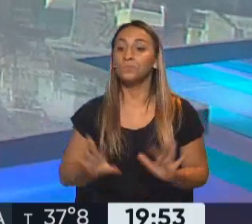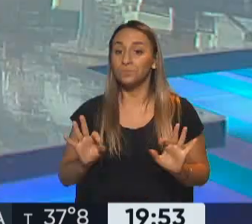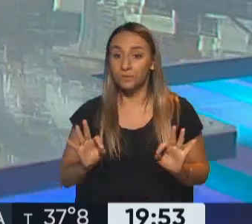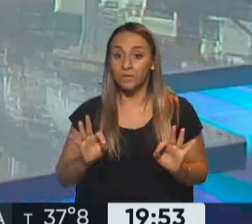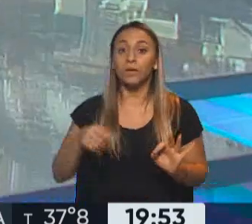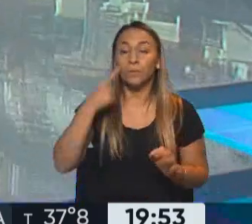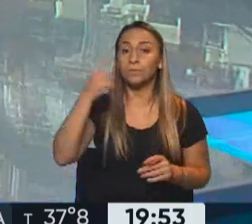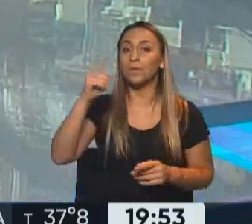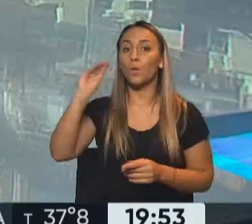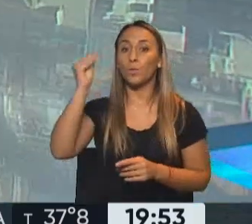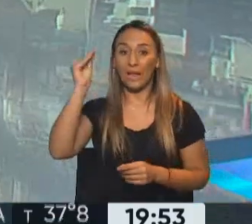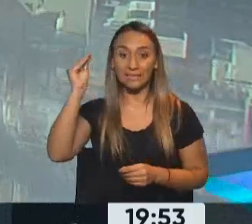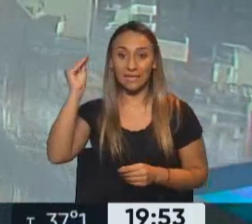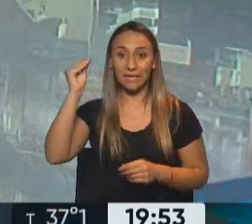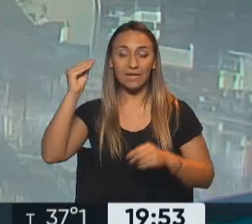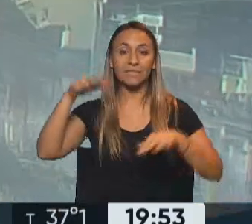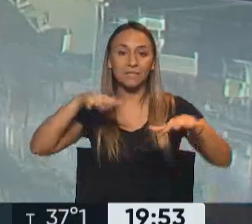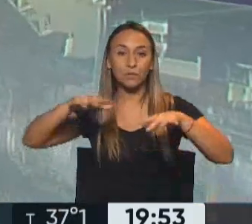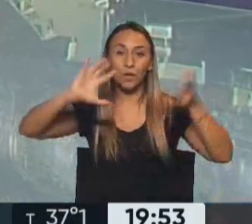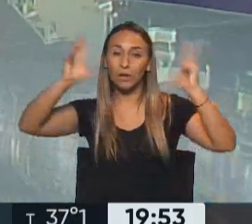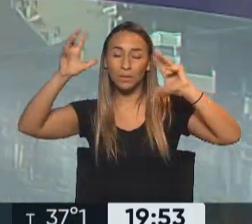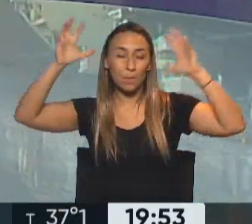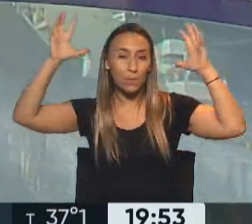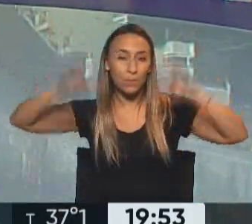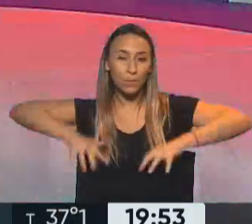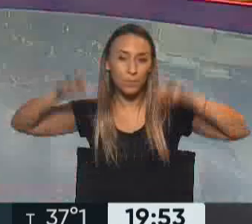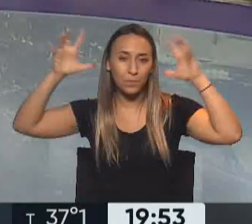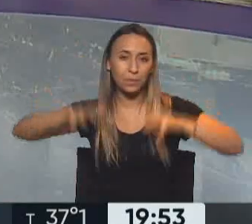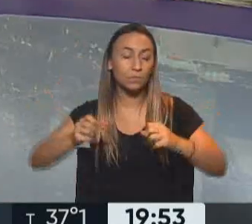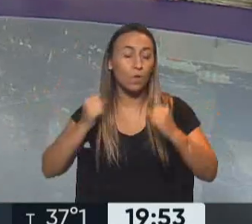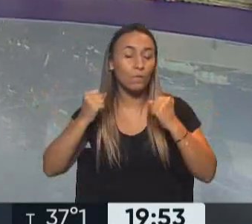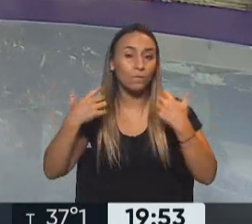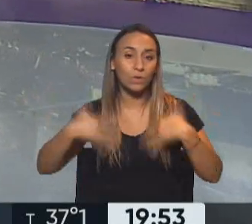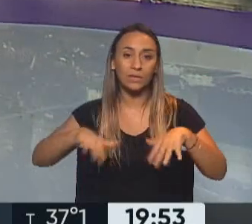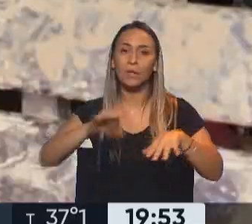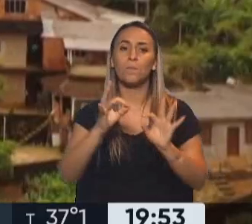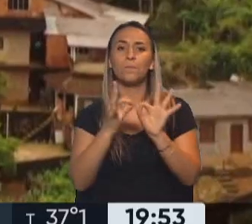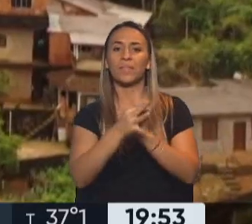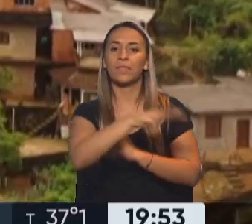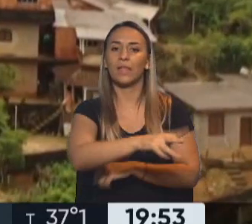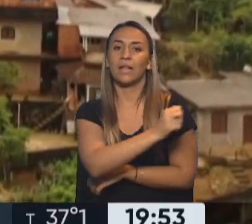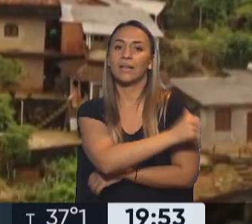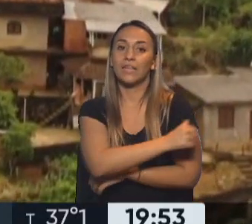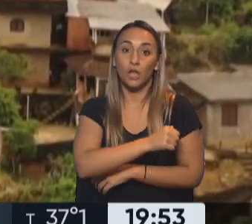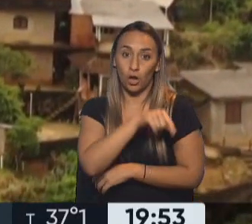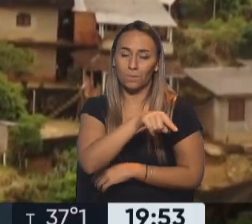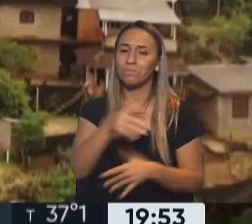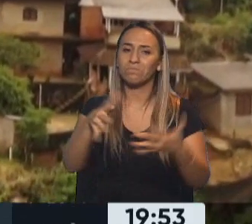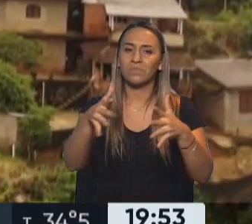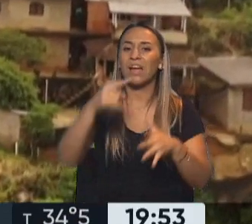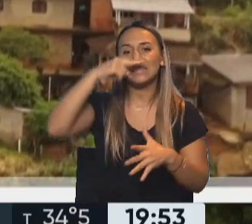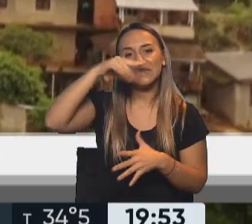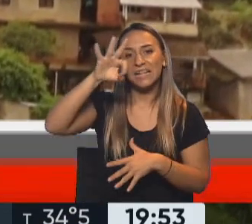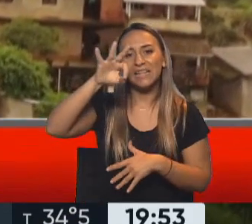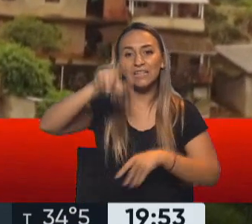Nos vamos a Brasil, donde un temporal ha azotado duramente la región montañosa cercana a Río de Janeiro. Son cerca de 70 las